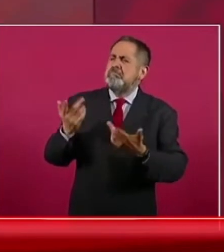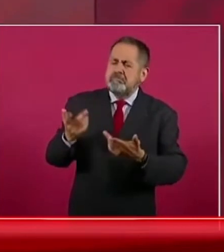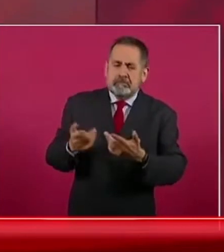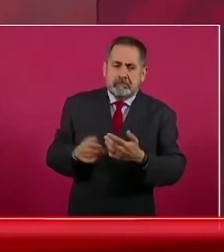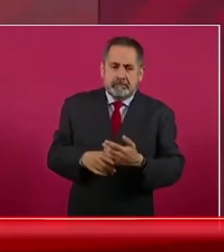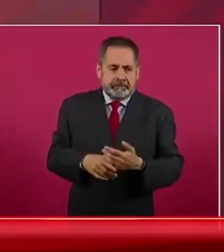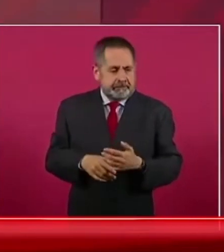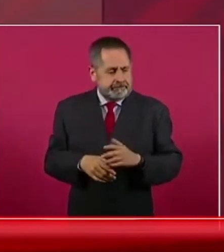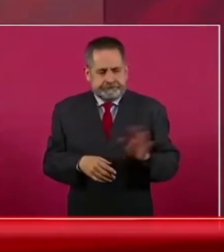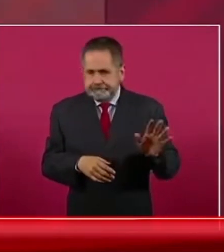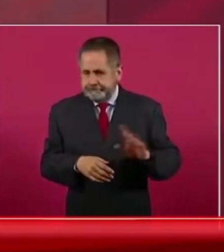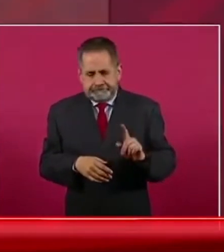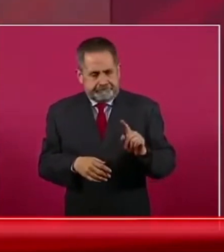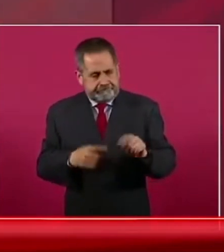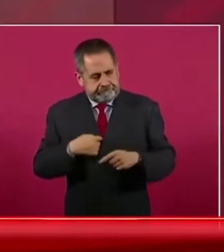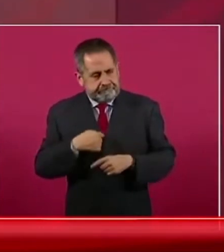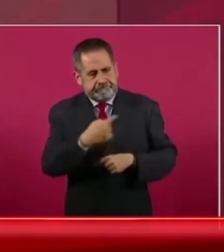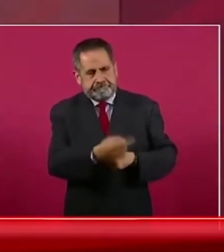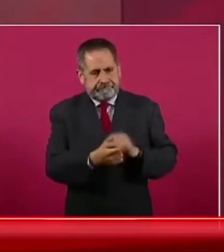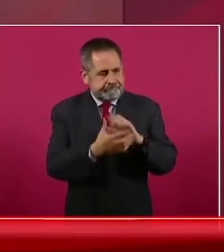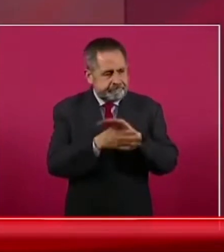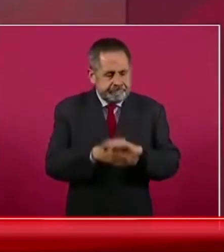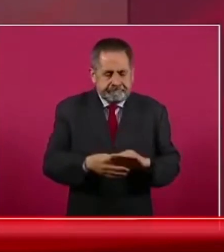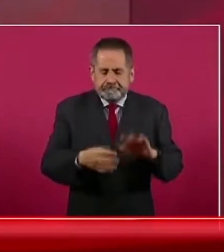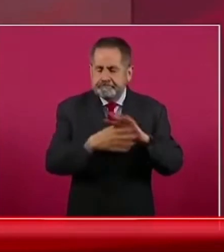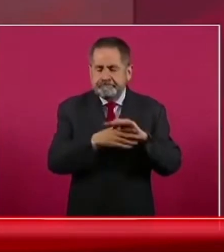Entonces les tuve que explicar de qué se trataba,